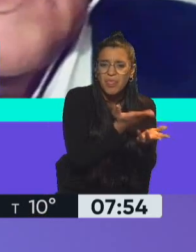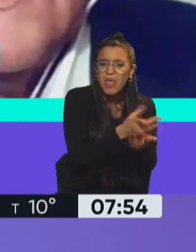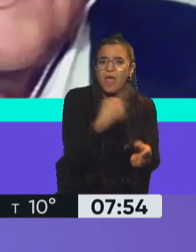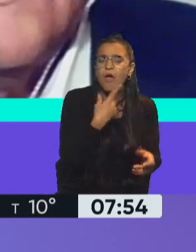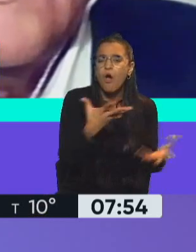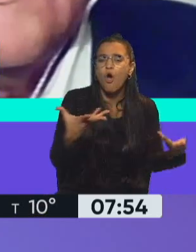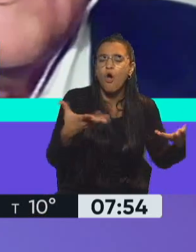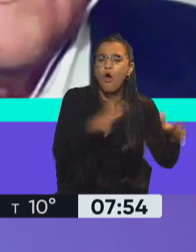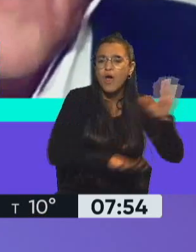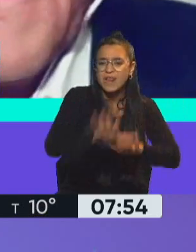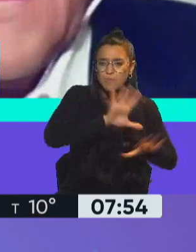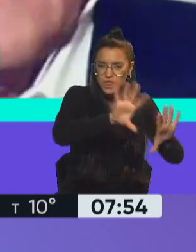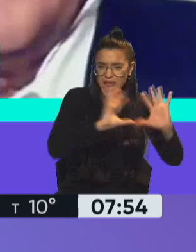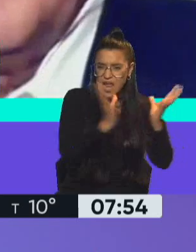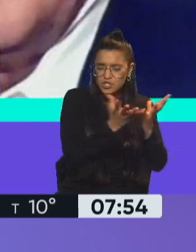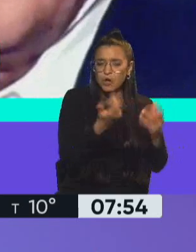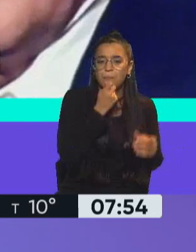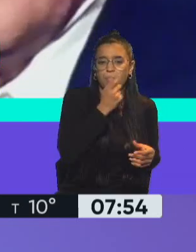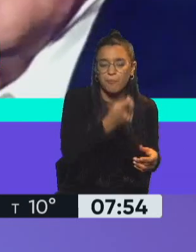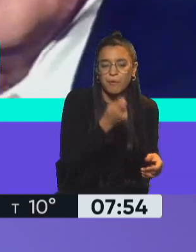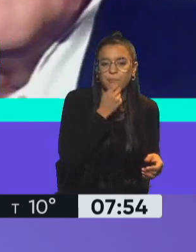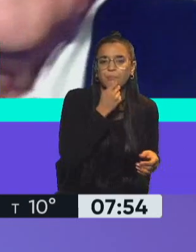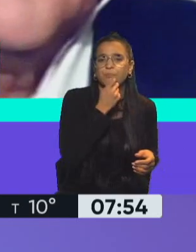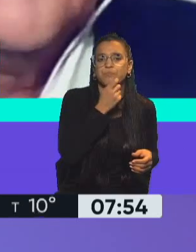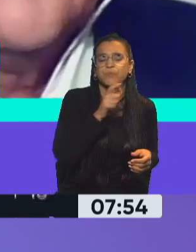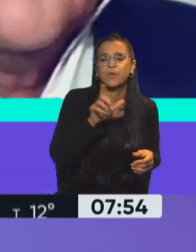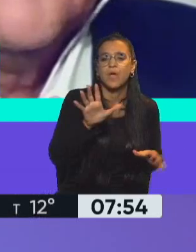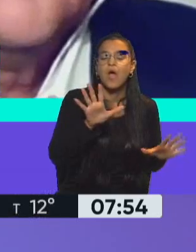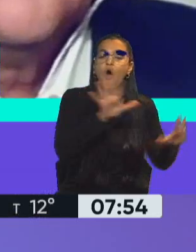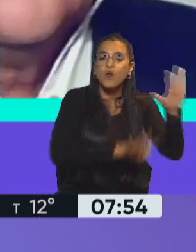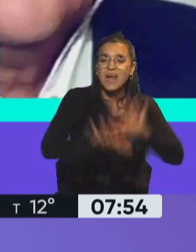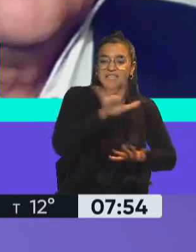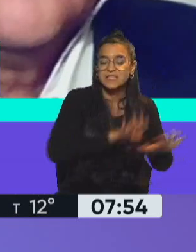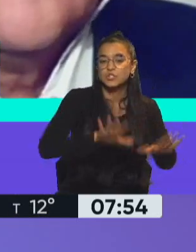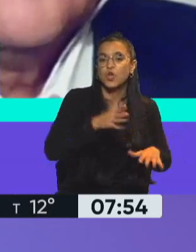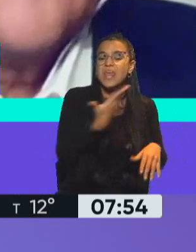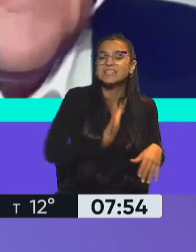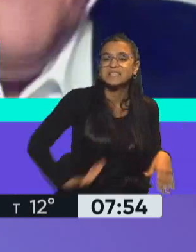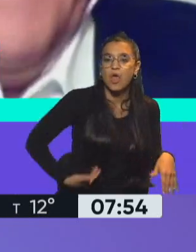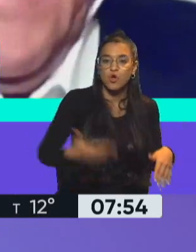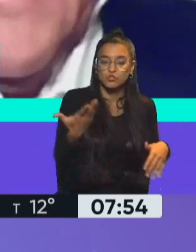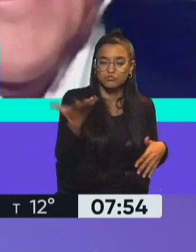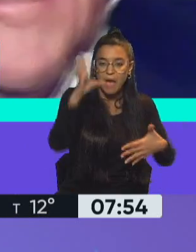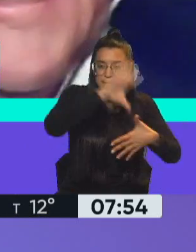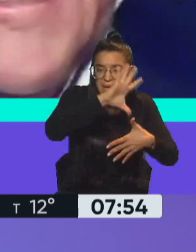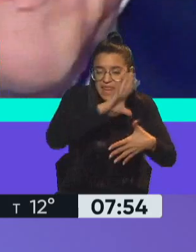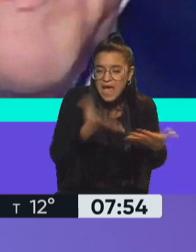de organismos internacionales? Digo, me refiero a la Organización de Estados Americanos, por ejemplo.